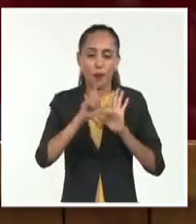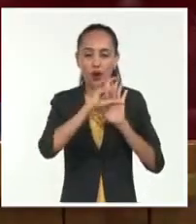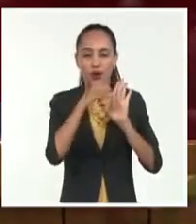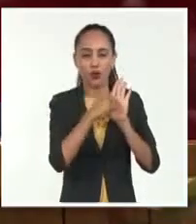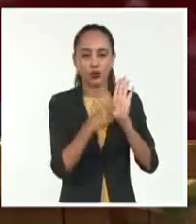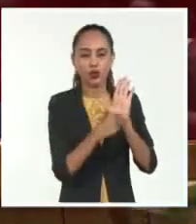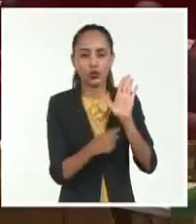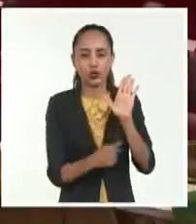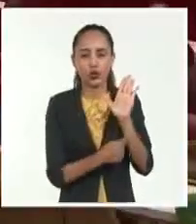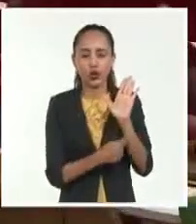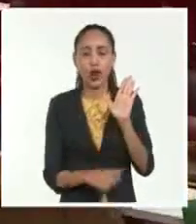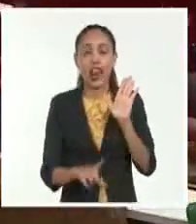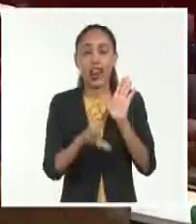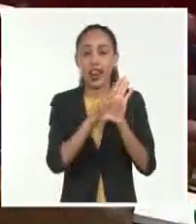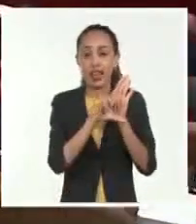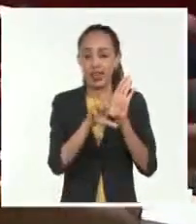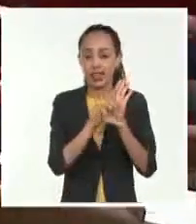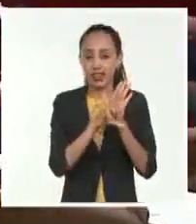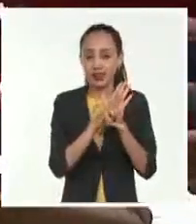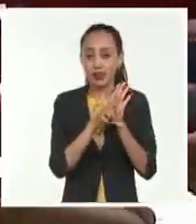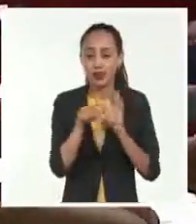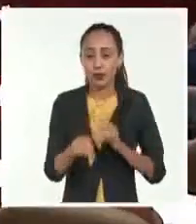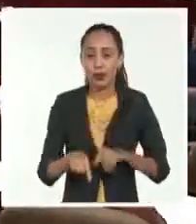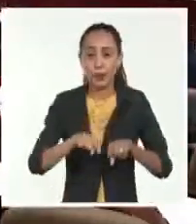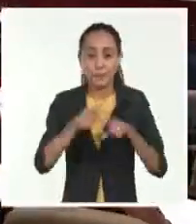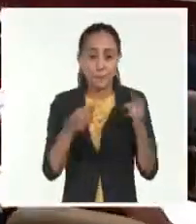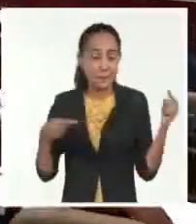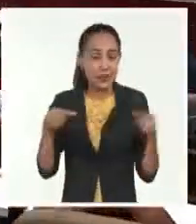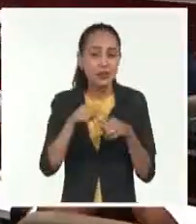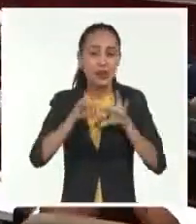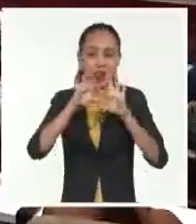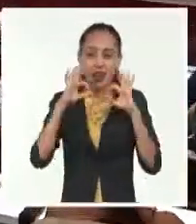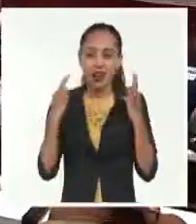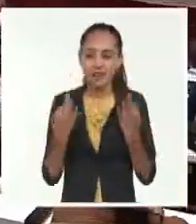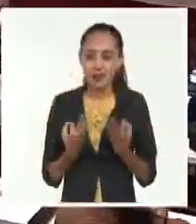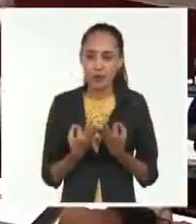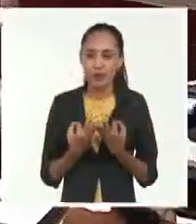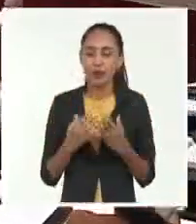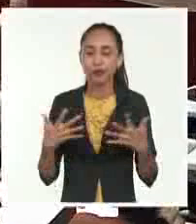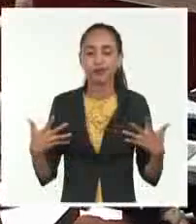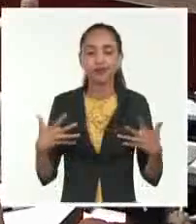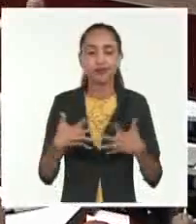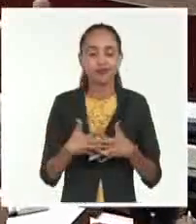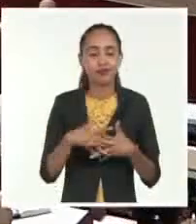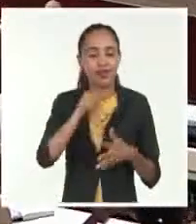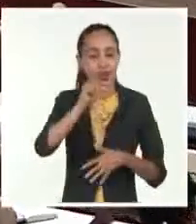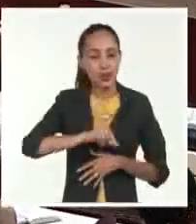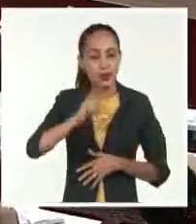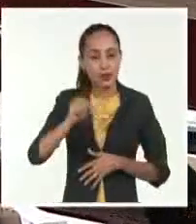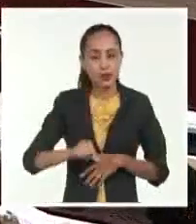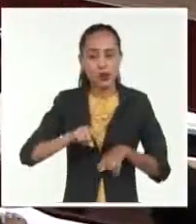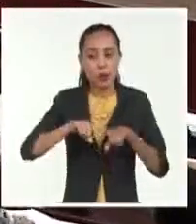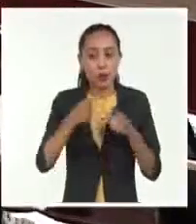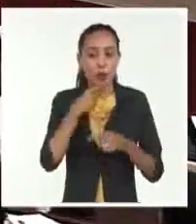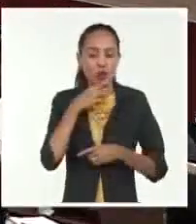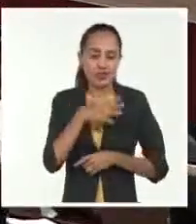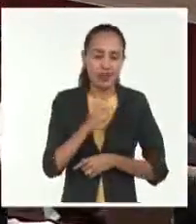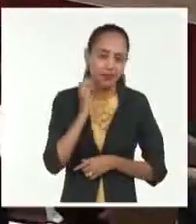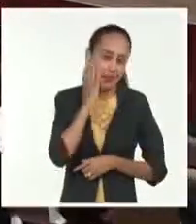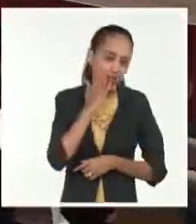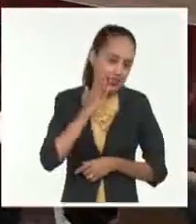y legislativo que vuelca la mirada en las familias como unión de personas vinculadas por un lazo